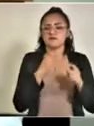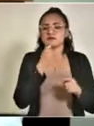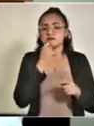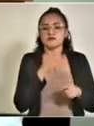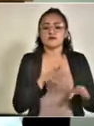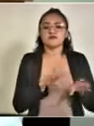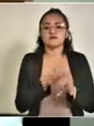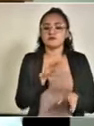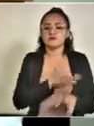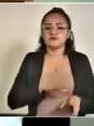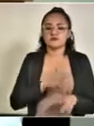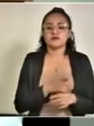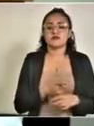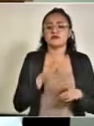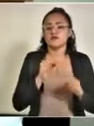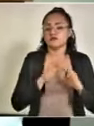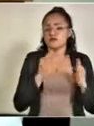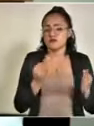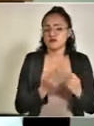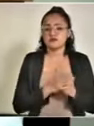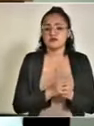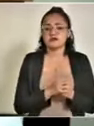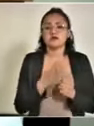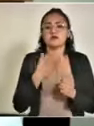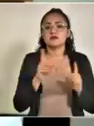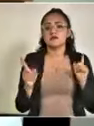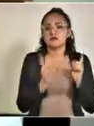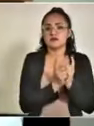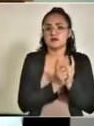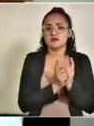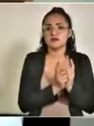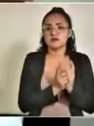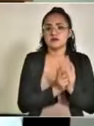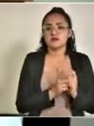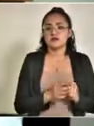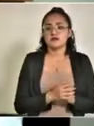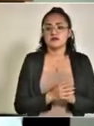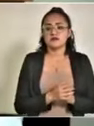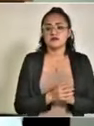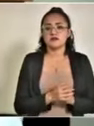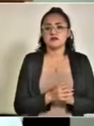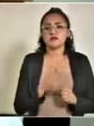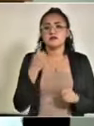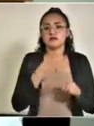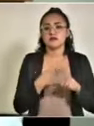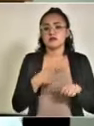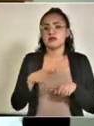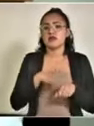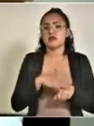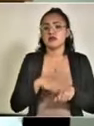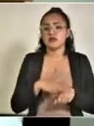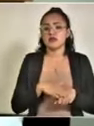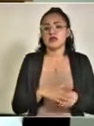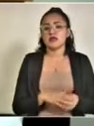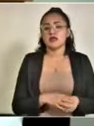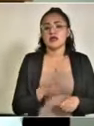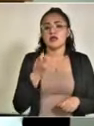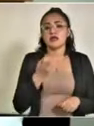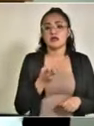con todos los sectores, con el sector informal. Se ha encontrado buen eco al llamado a